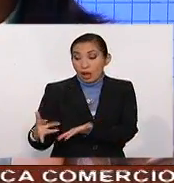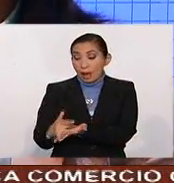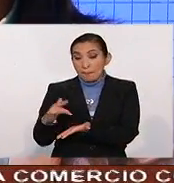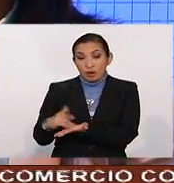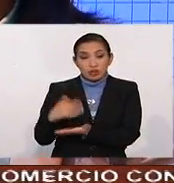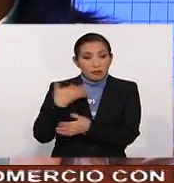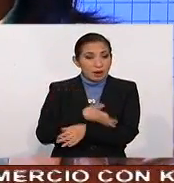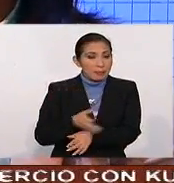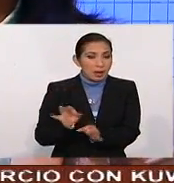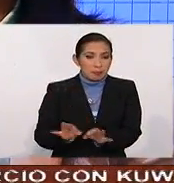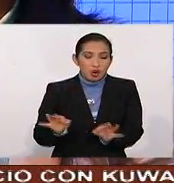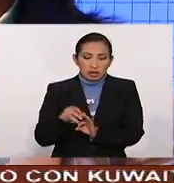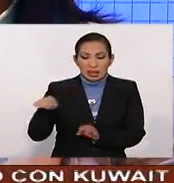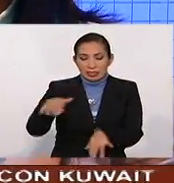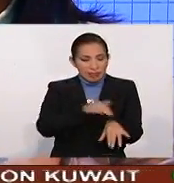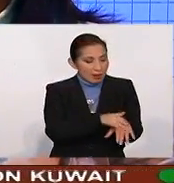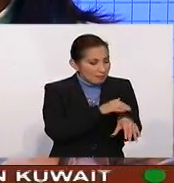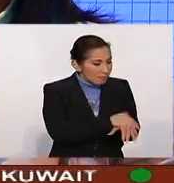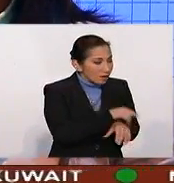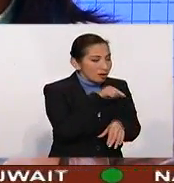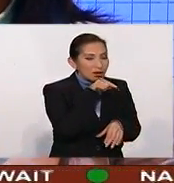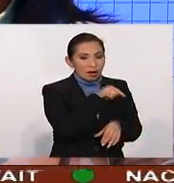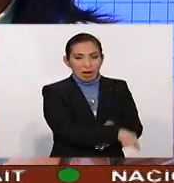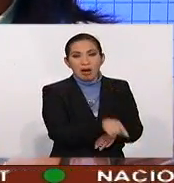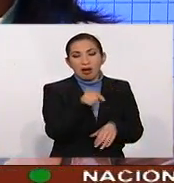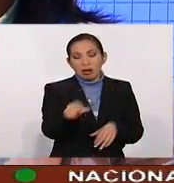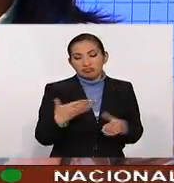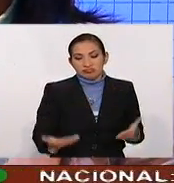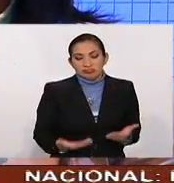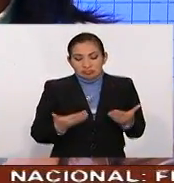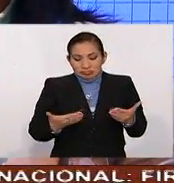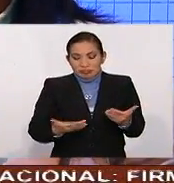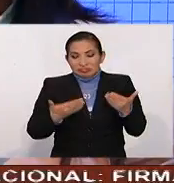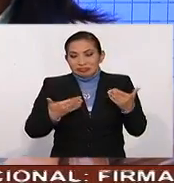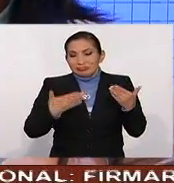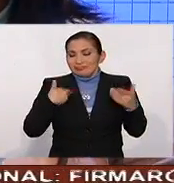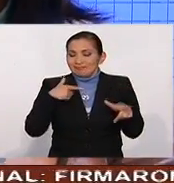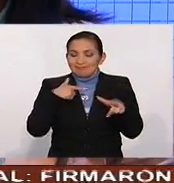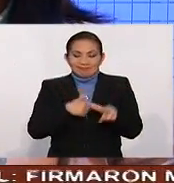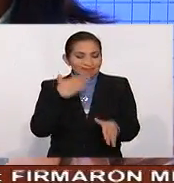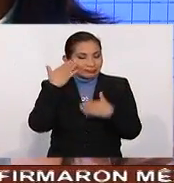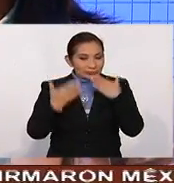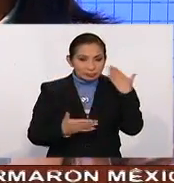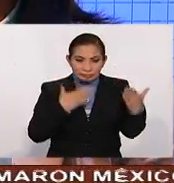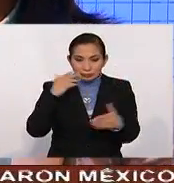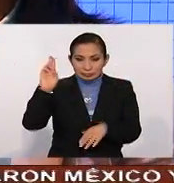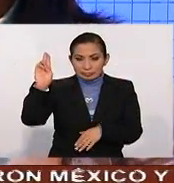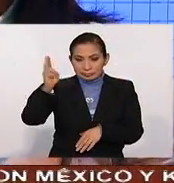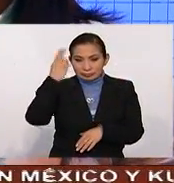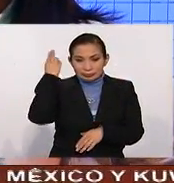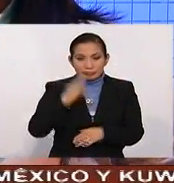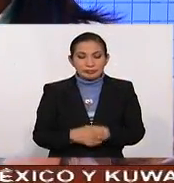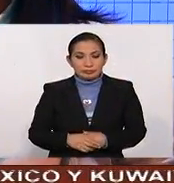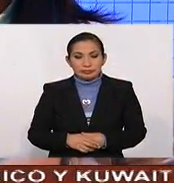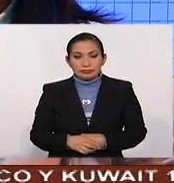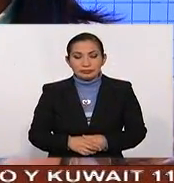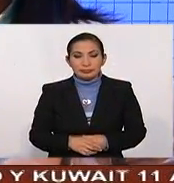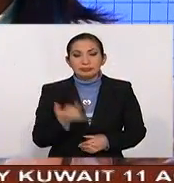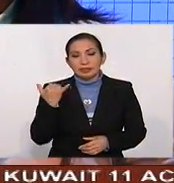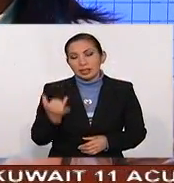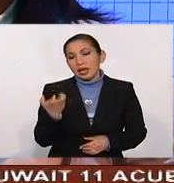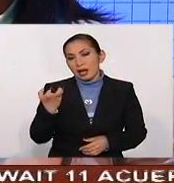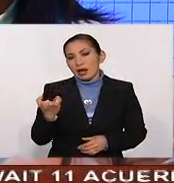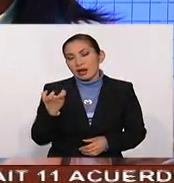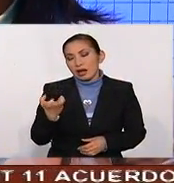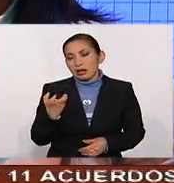muy importante, de amigos, la motivación de seguir estudiando la universidad y pues eso